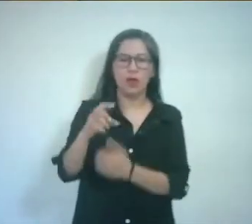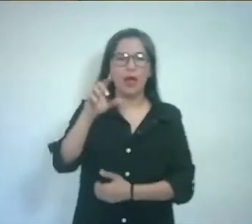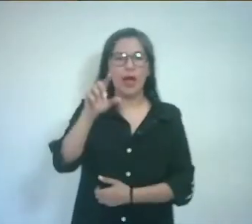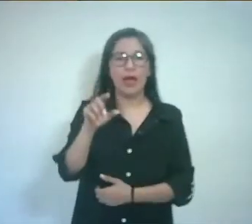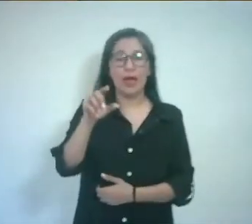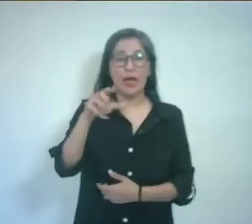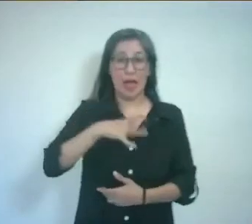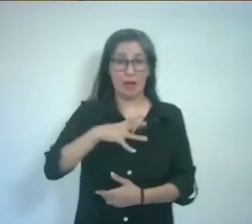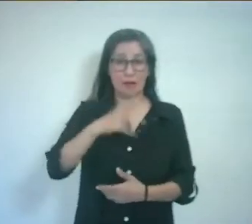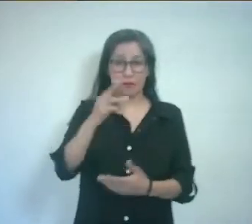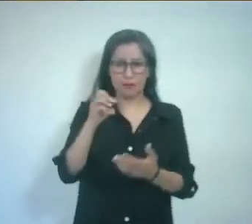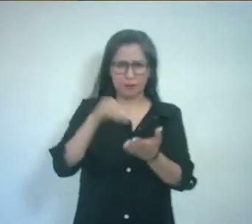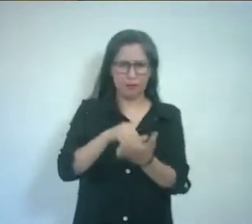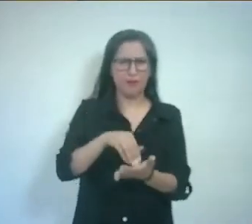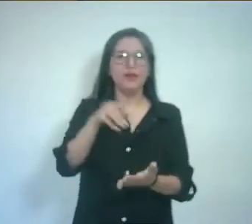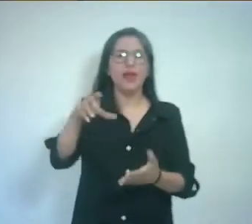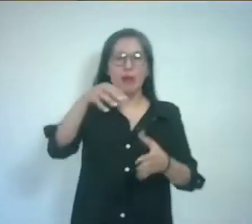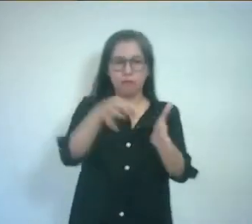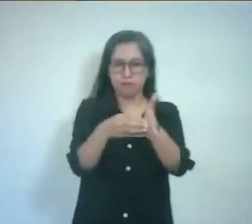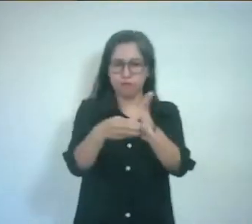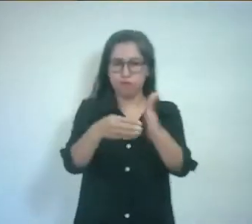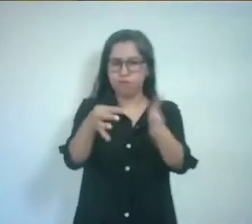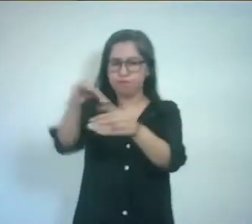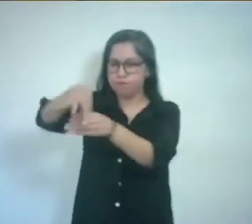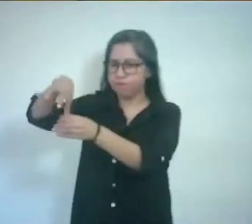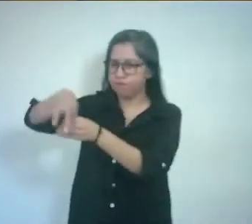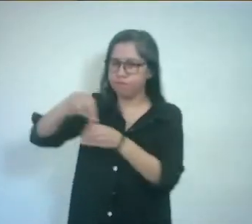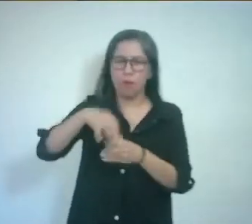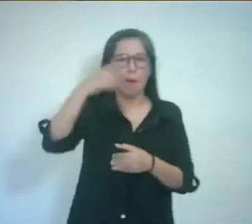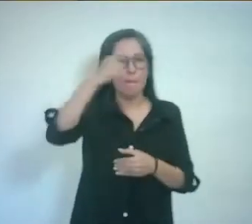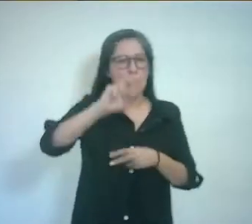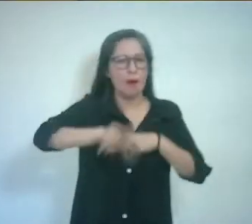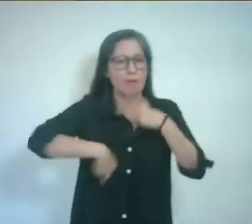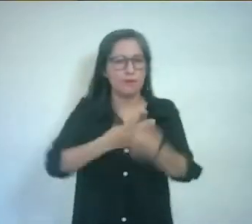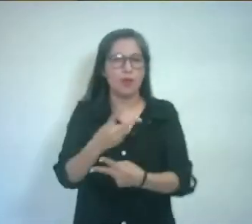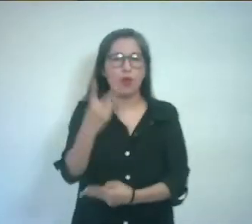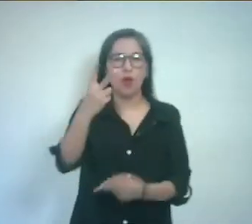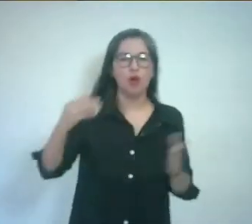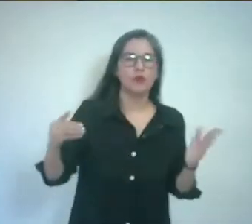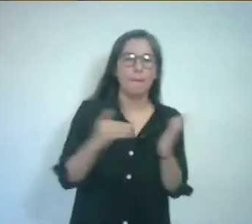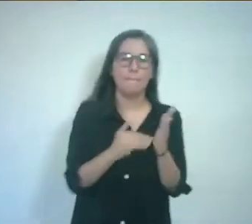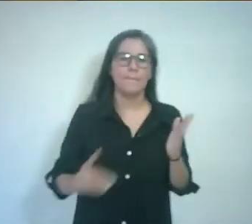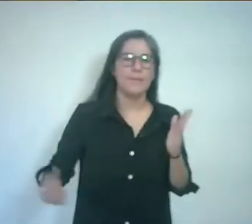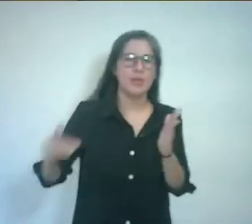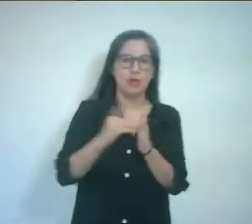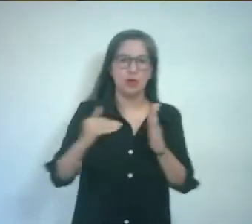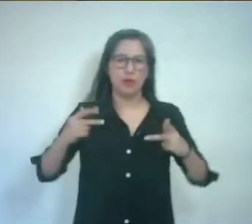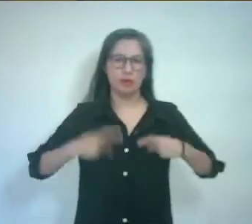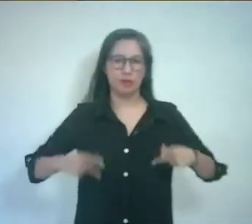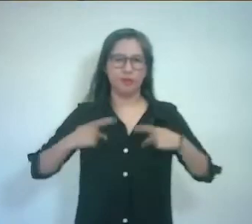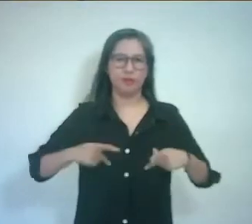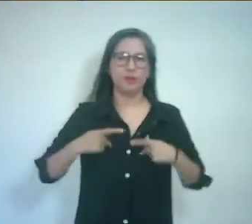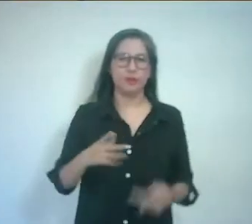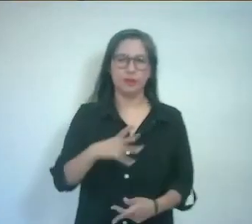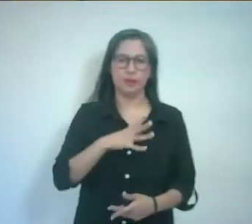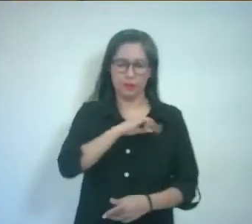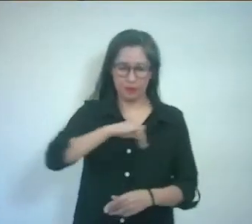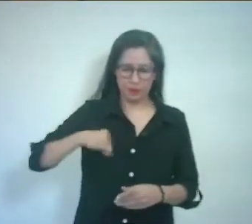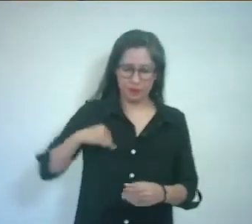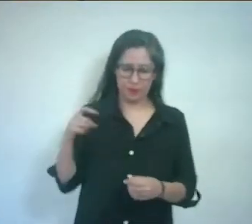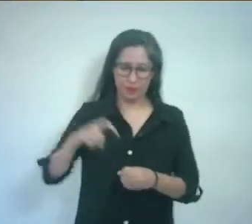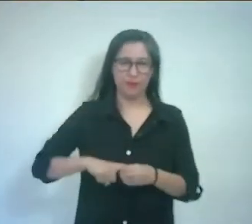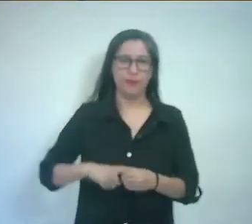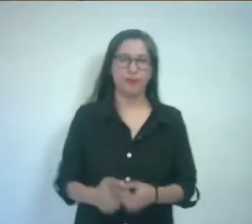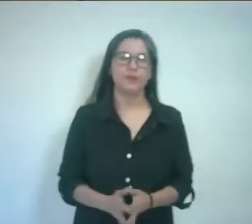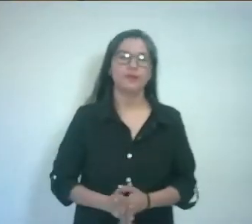todo el estado para facilitar el voto de los más de 2 millones de personas que forman parte de la lista